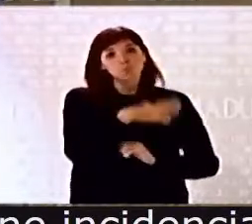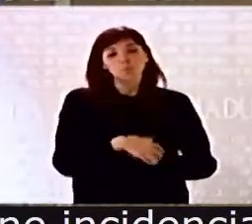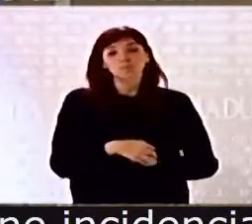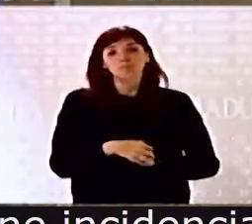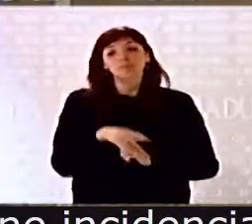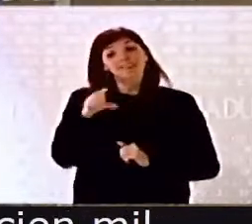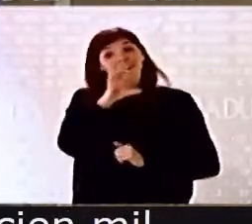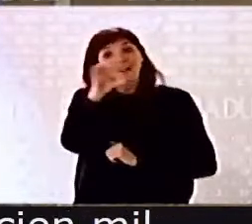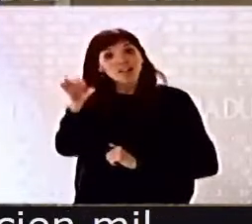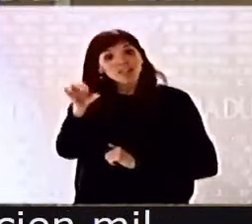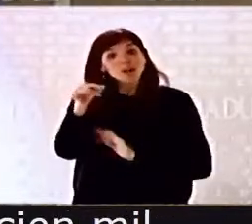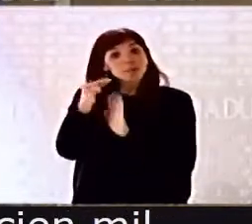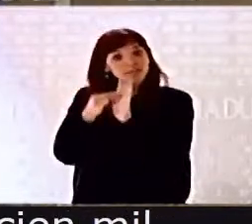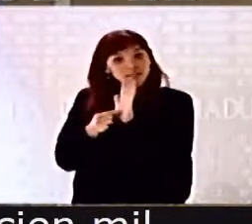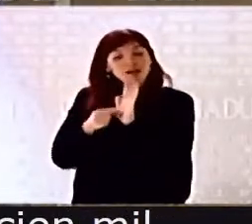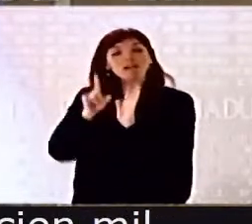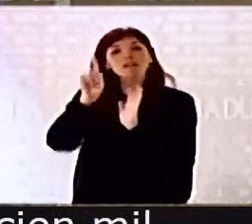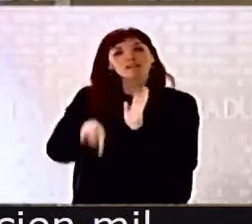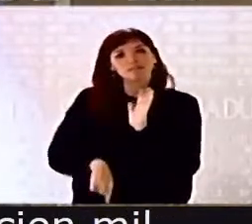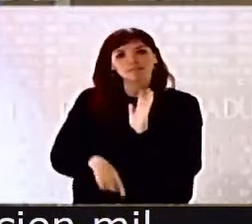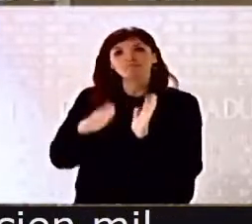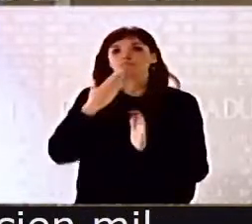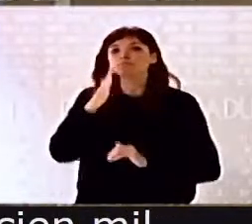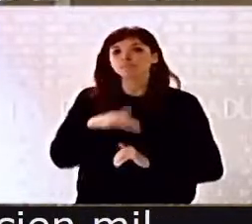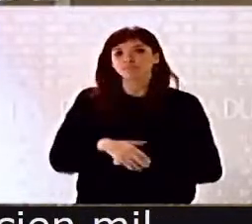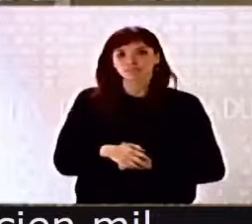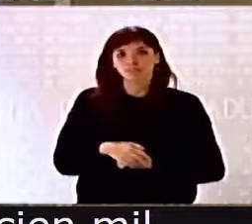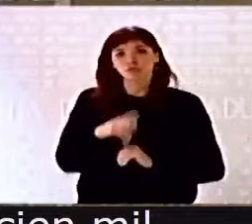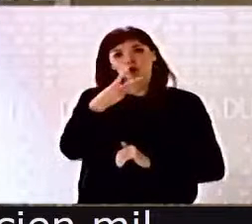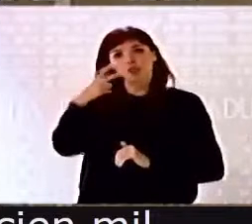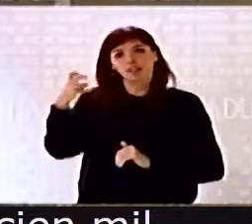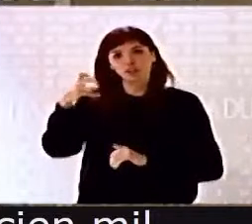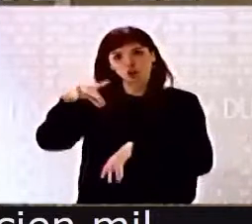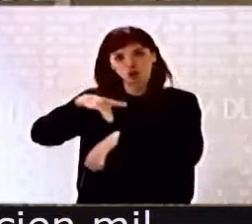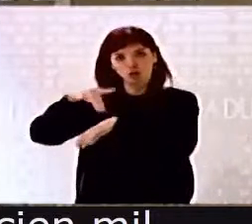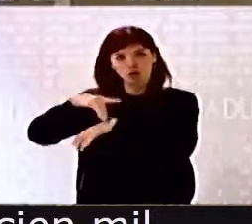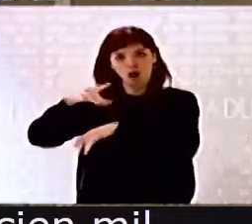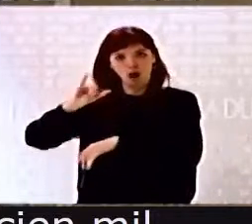Cáceres. Tiene 200 casos por cada 100.000 habitantes a los 14 días.